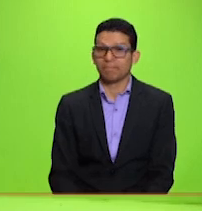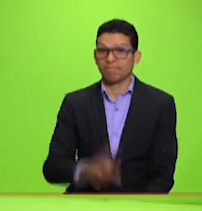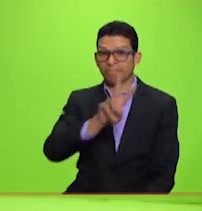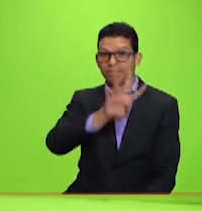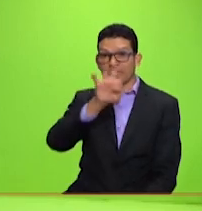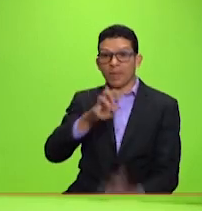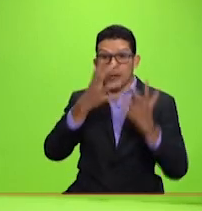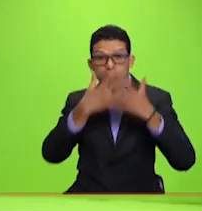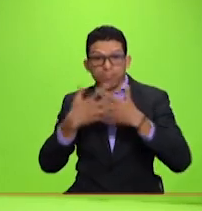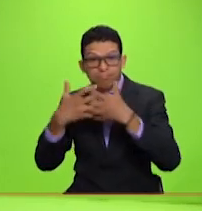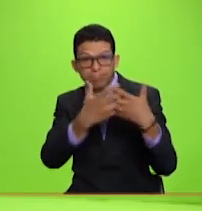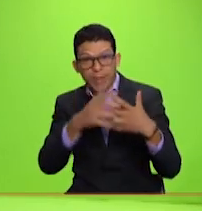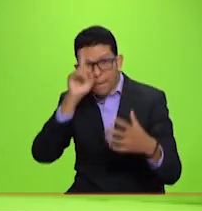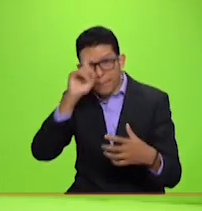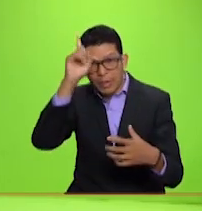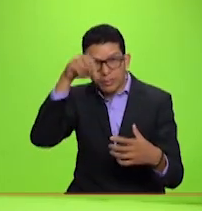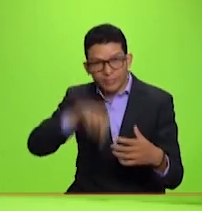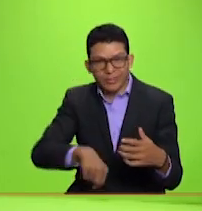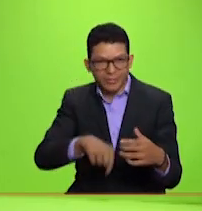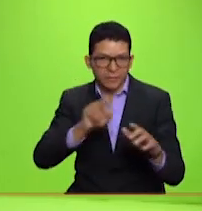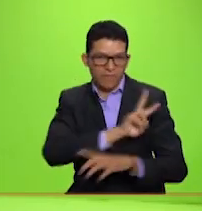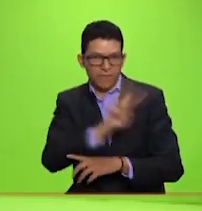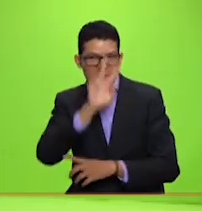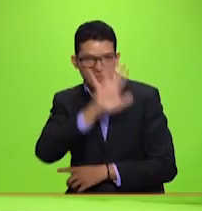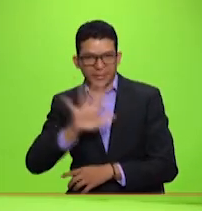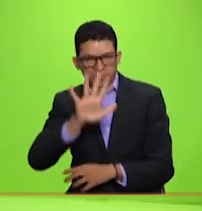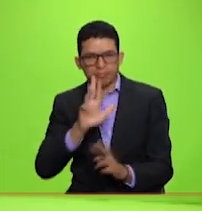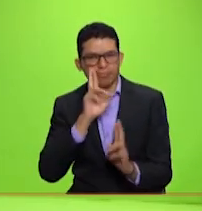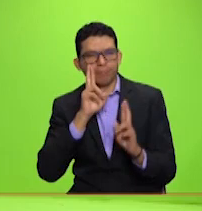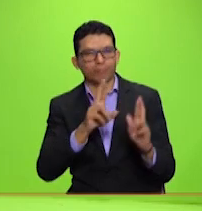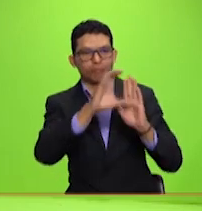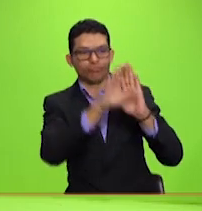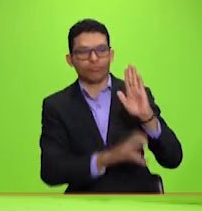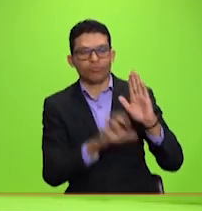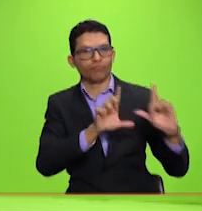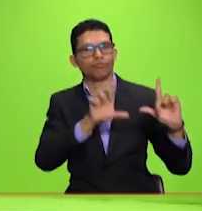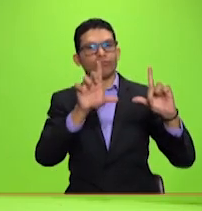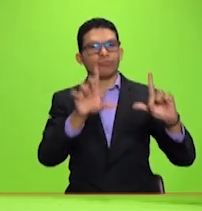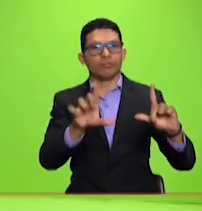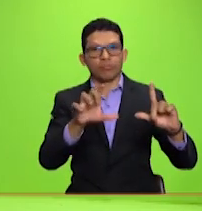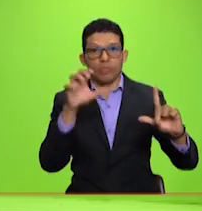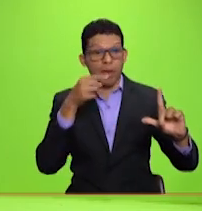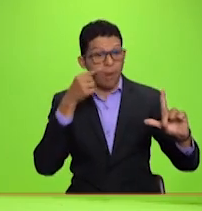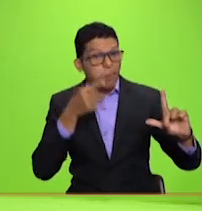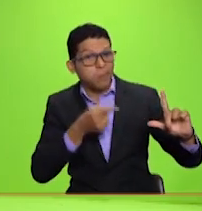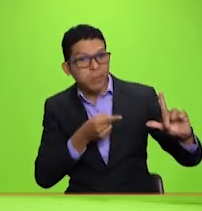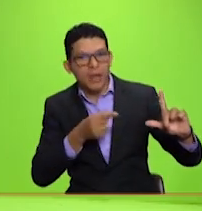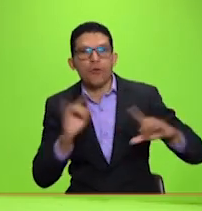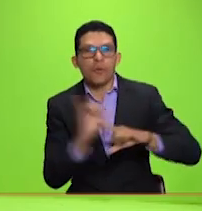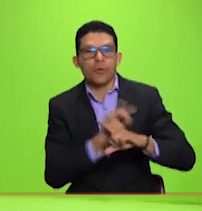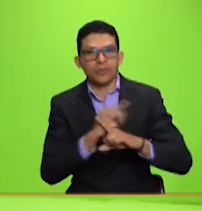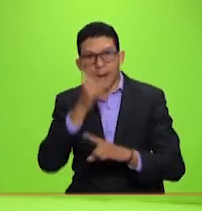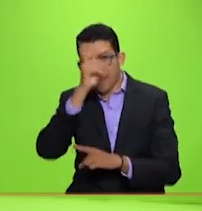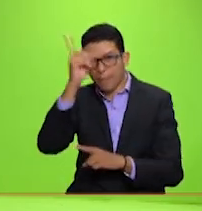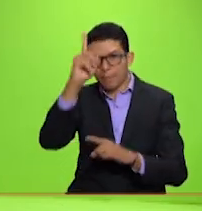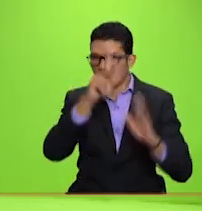29 empresas madereras del Valle recibieron el reconocimiento que las identifica por hacer uso de madera legal,